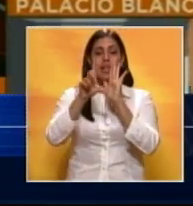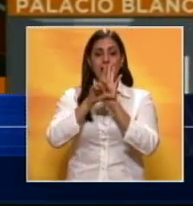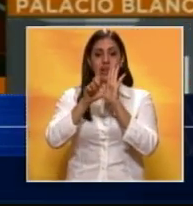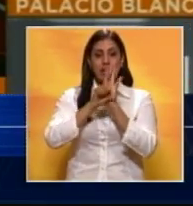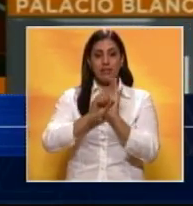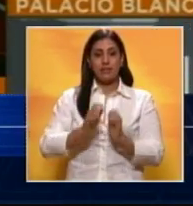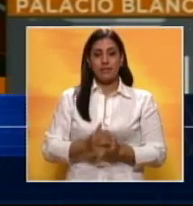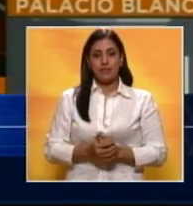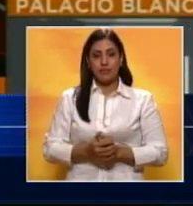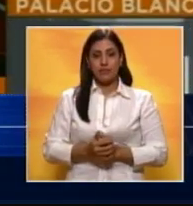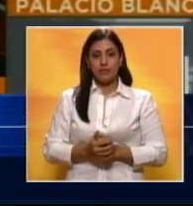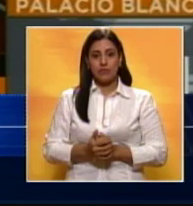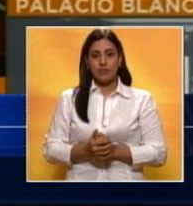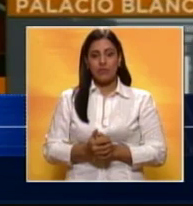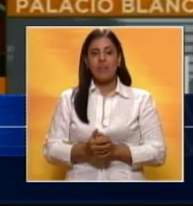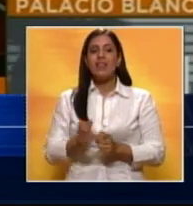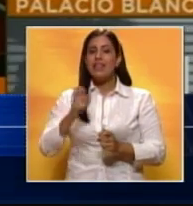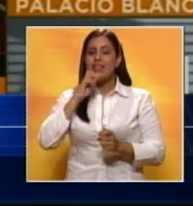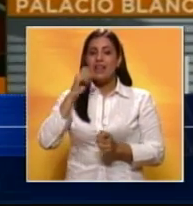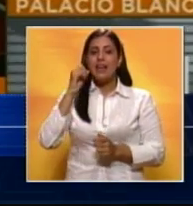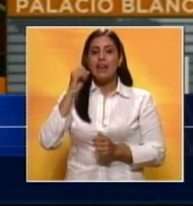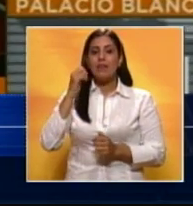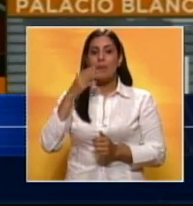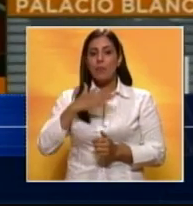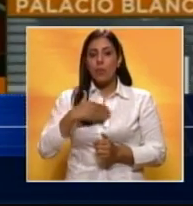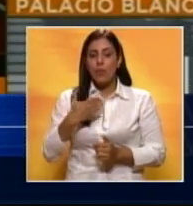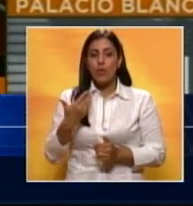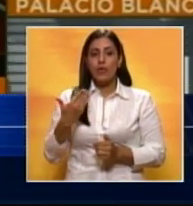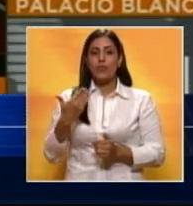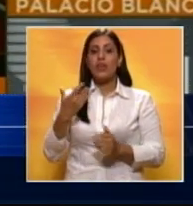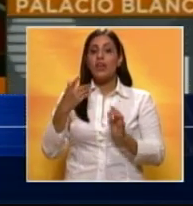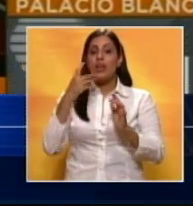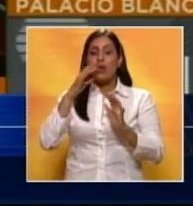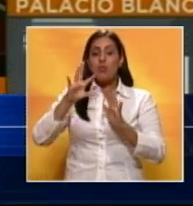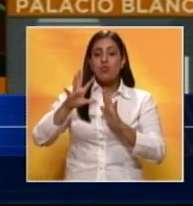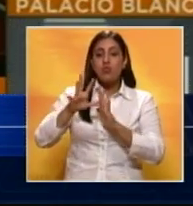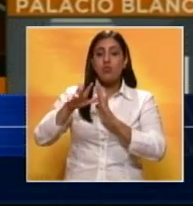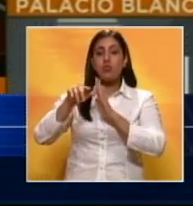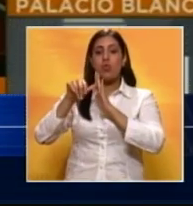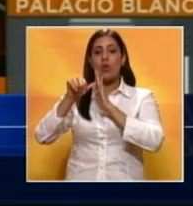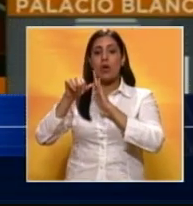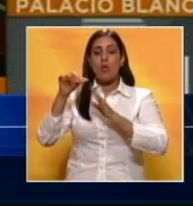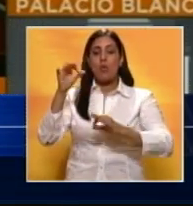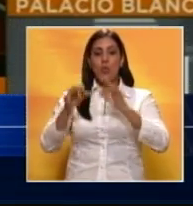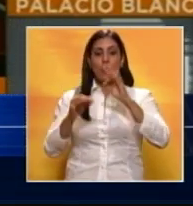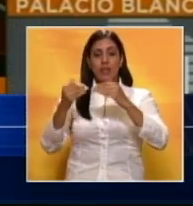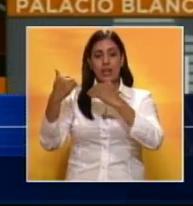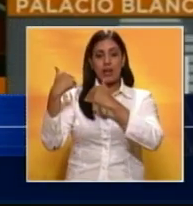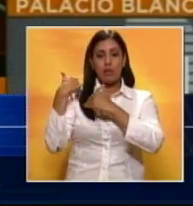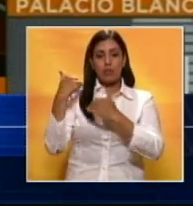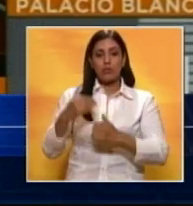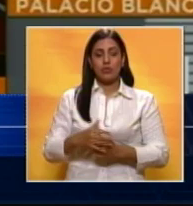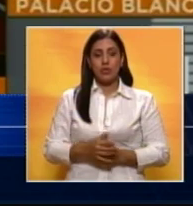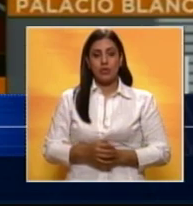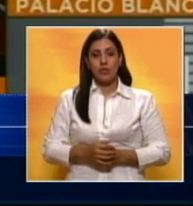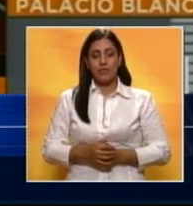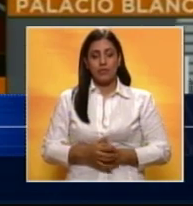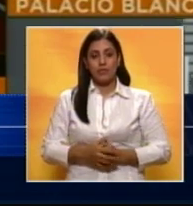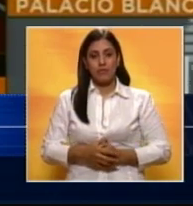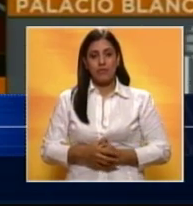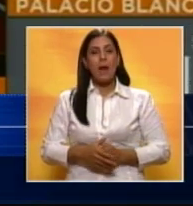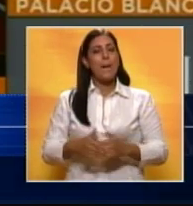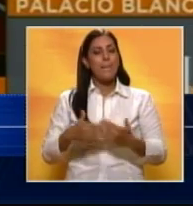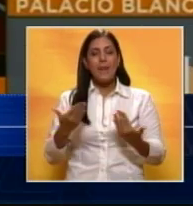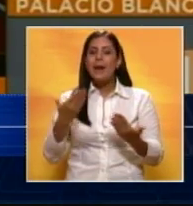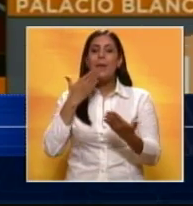ley, fue capaz de ultrajar la majestad de su cargo